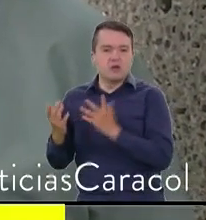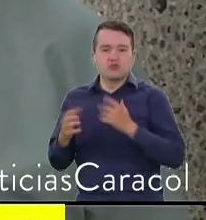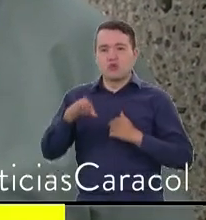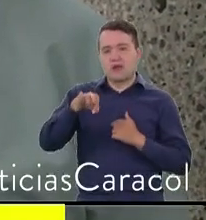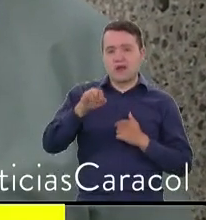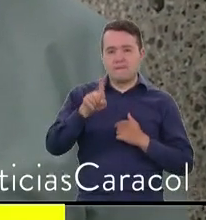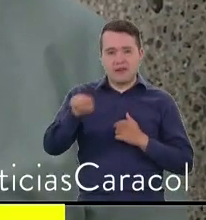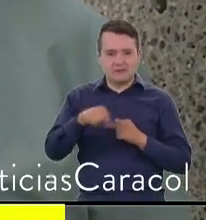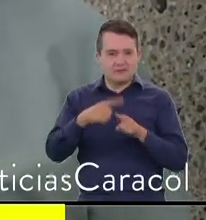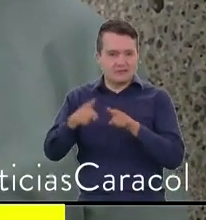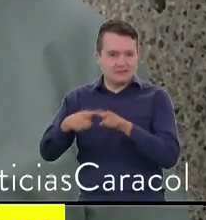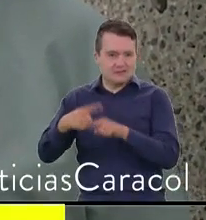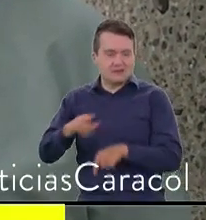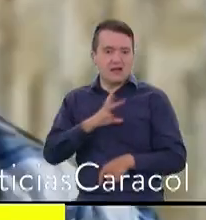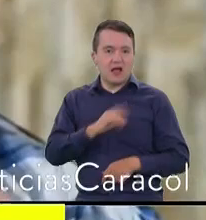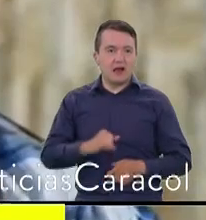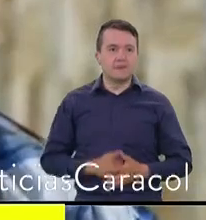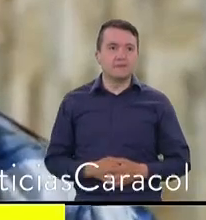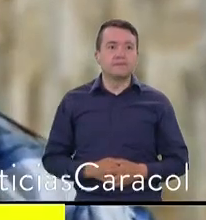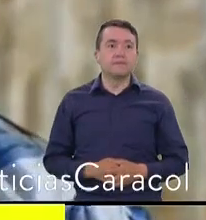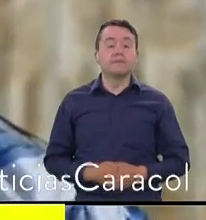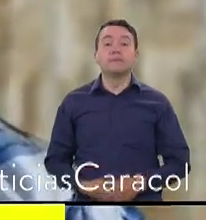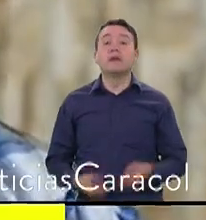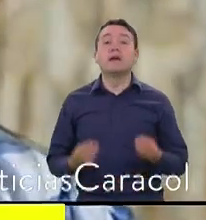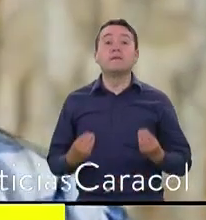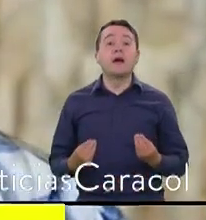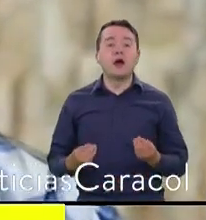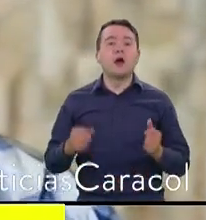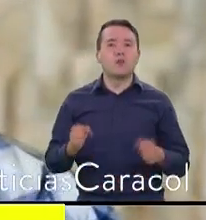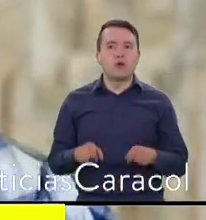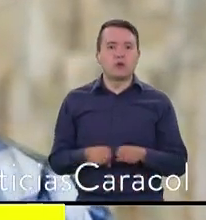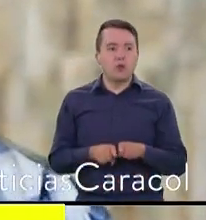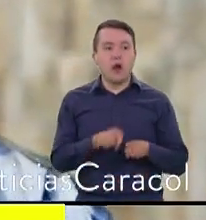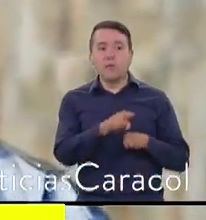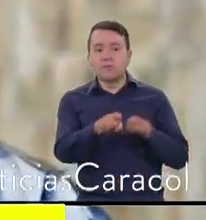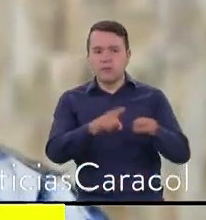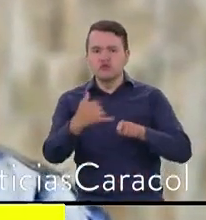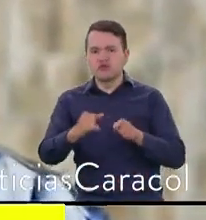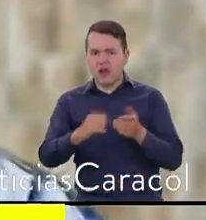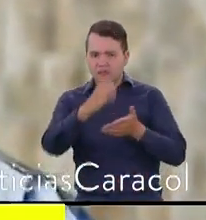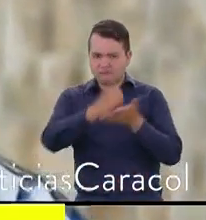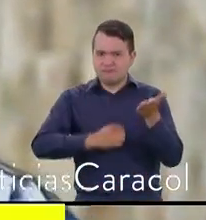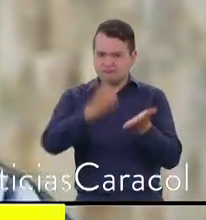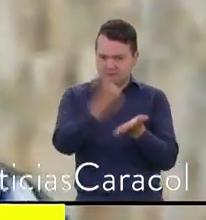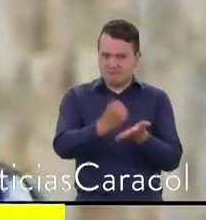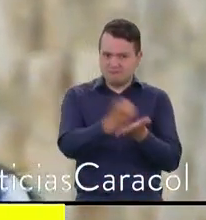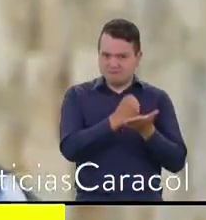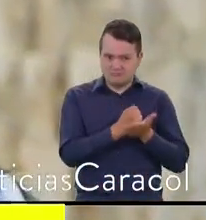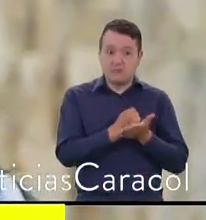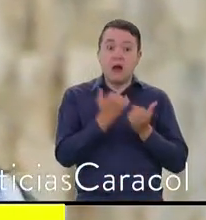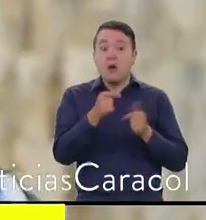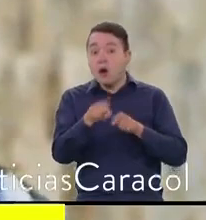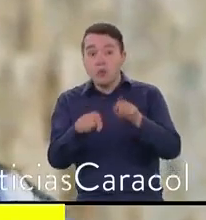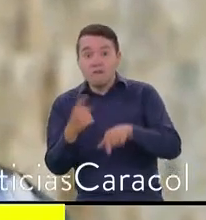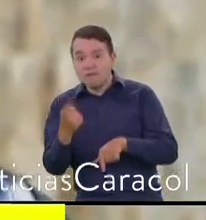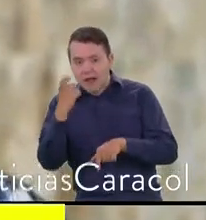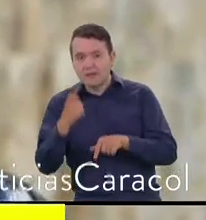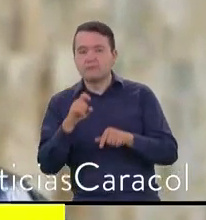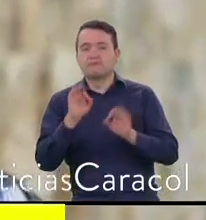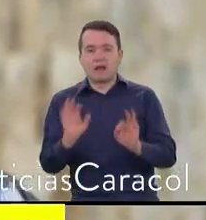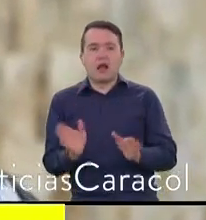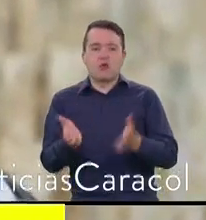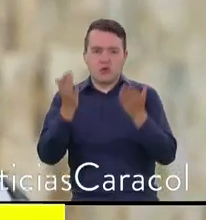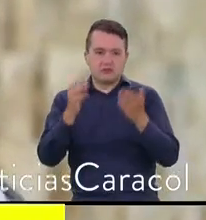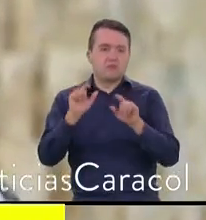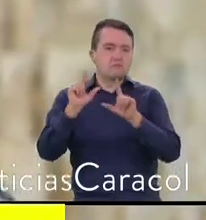ciudad. Para que se actualicen los que ya están certificados en el tema de COVID y los que no tienen esta